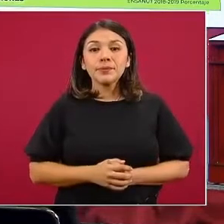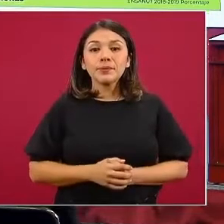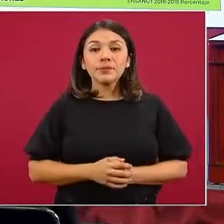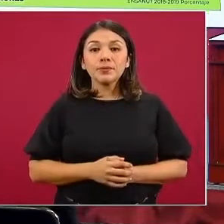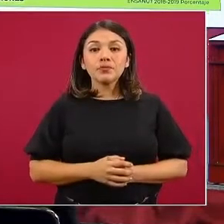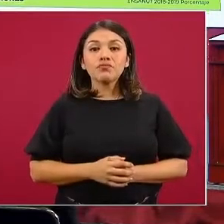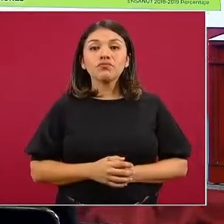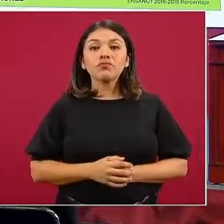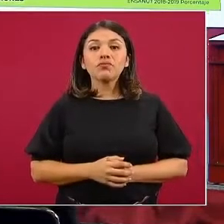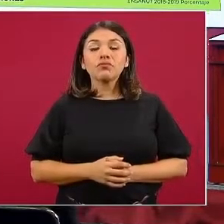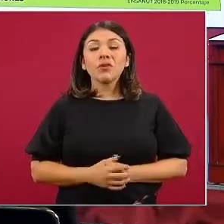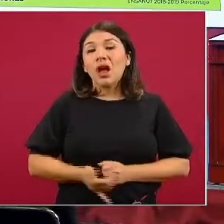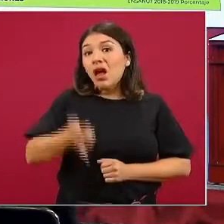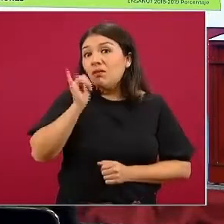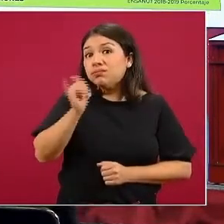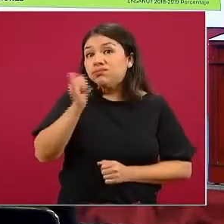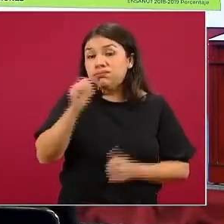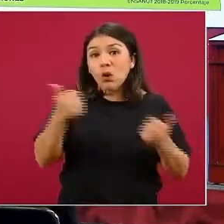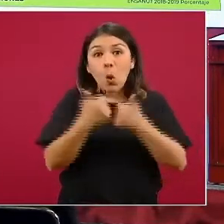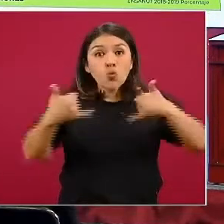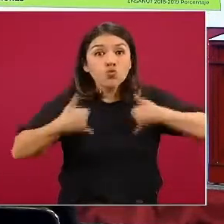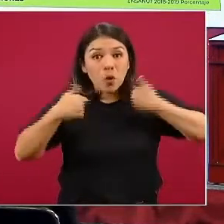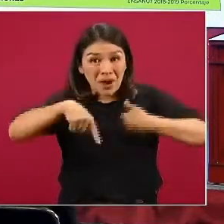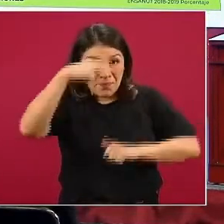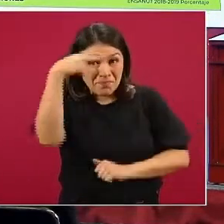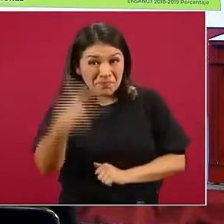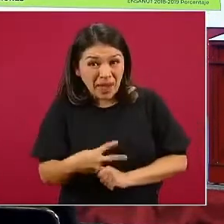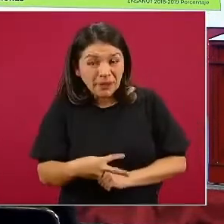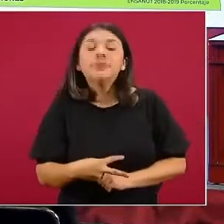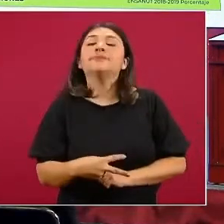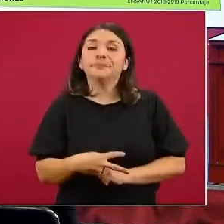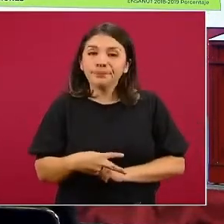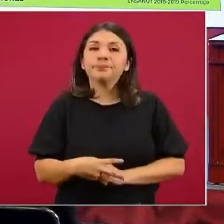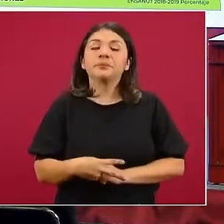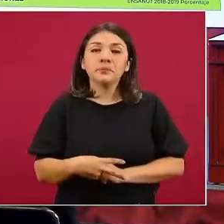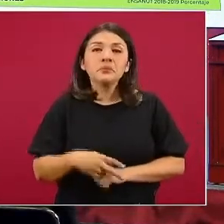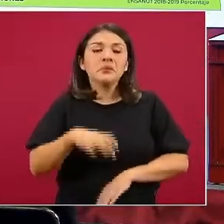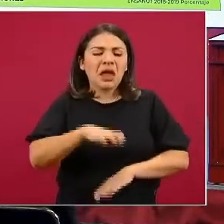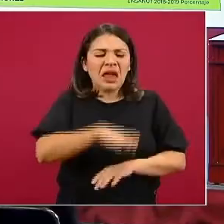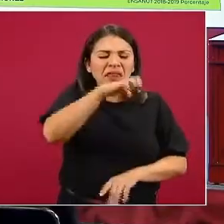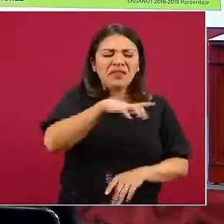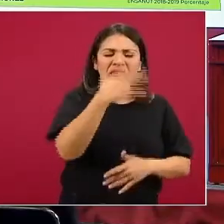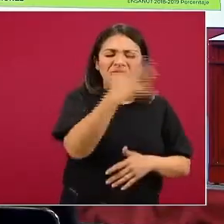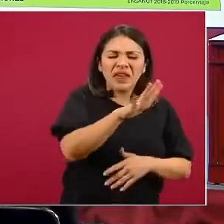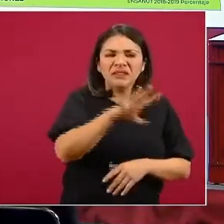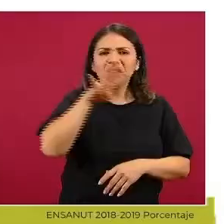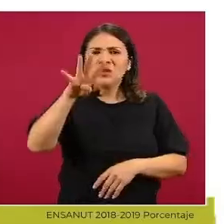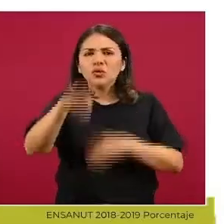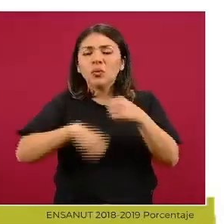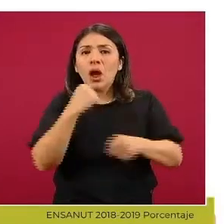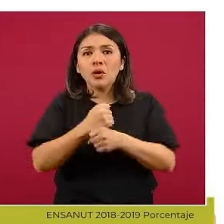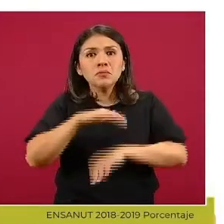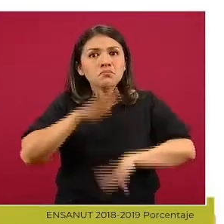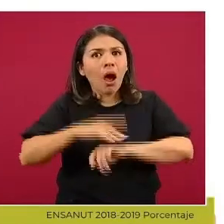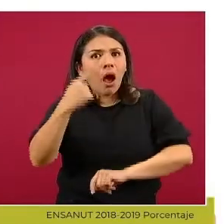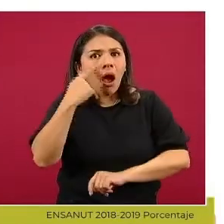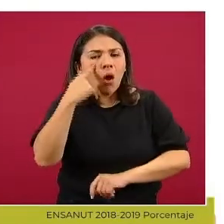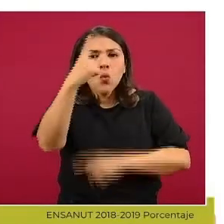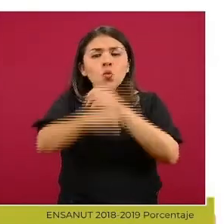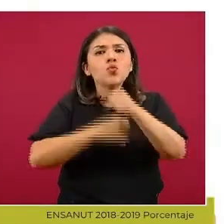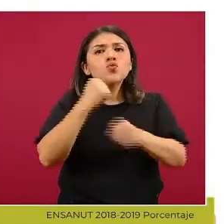Bueno, el consumo de alcohol en adolescentes en México. En la población de 10 a 19 años hay una prevalencia anual de